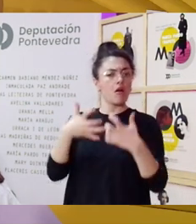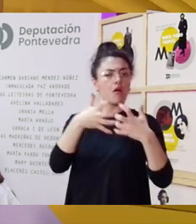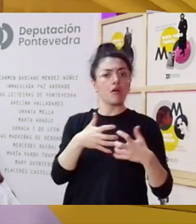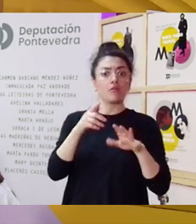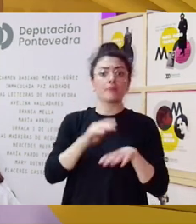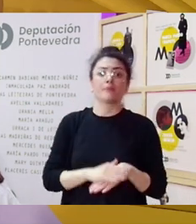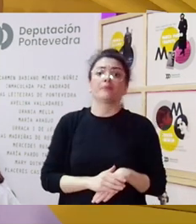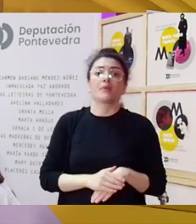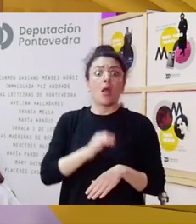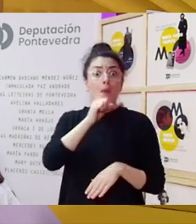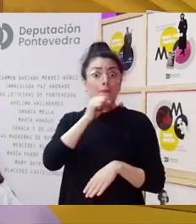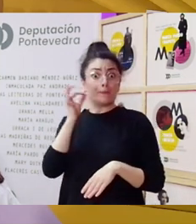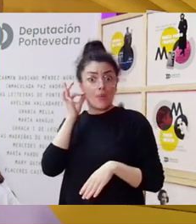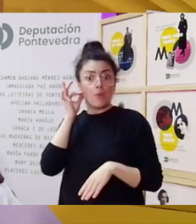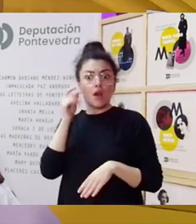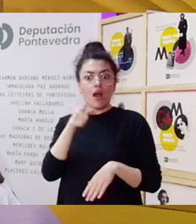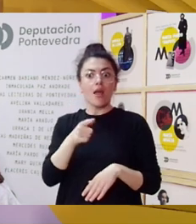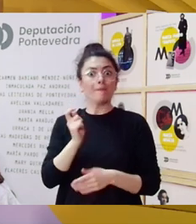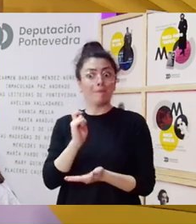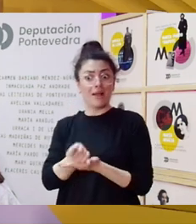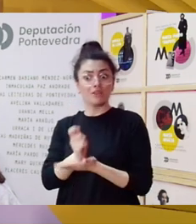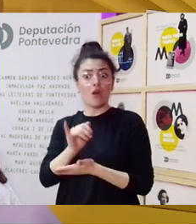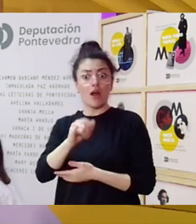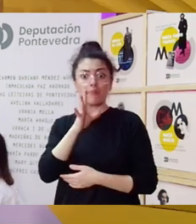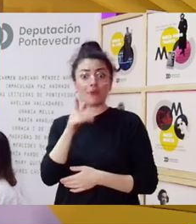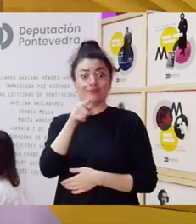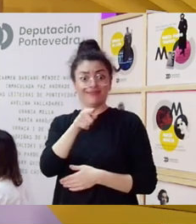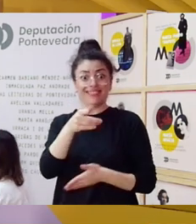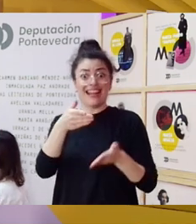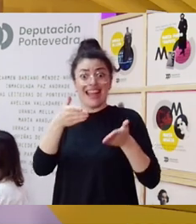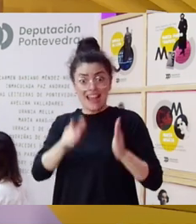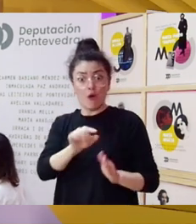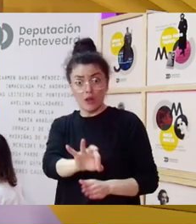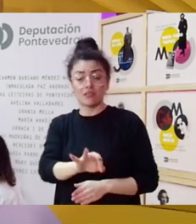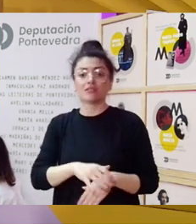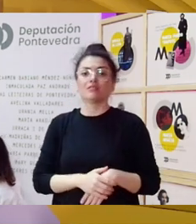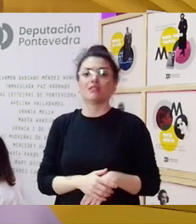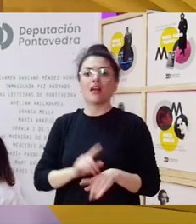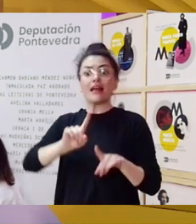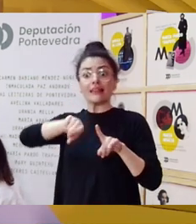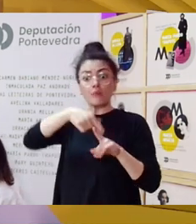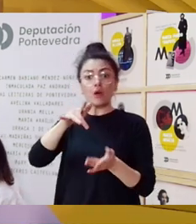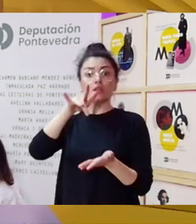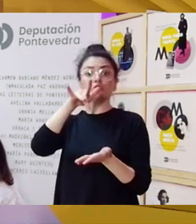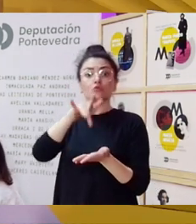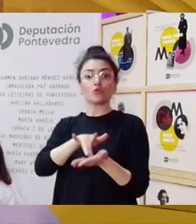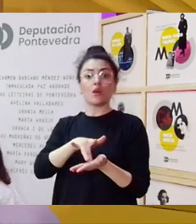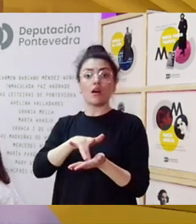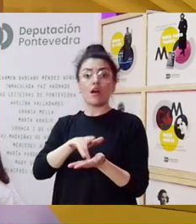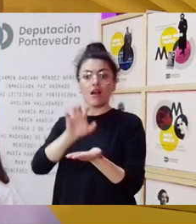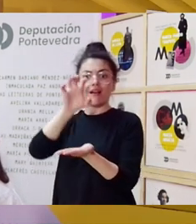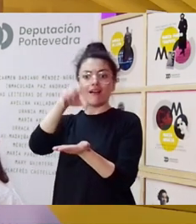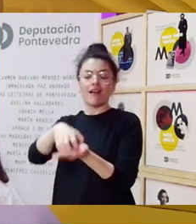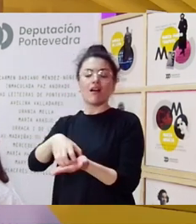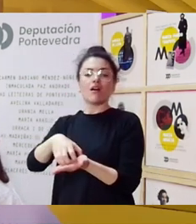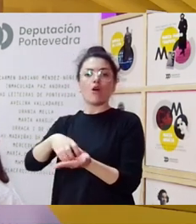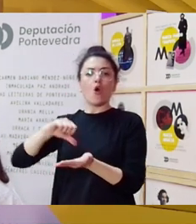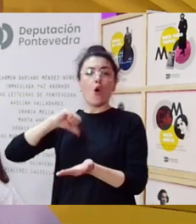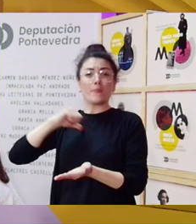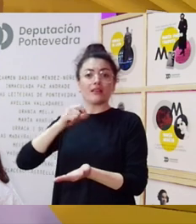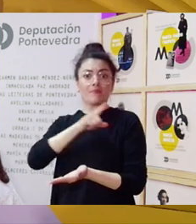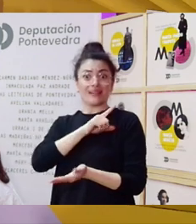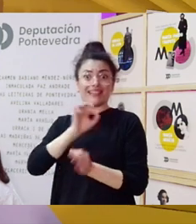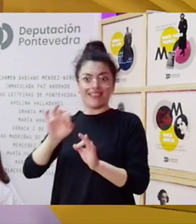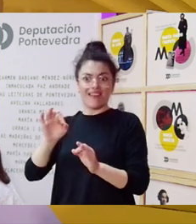tiña unha pensión por ese fillo. E despois falleceu no Hospital Militar de Vigo por ese